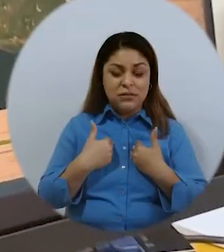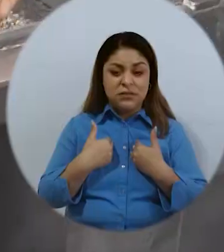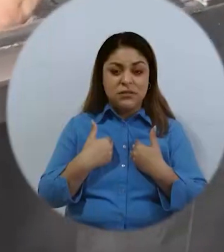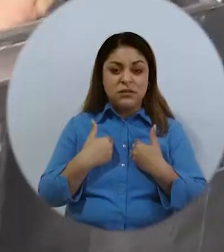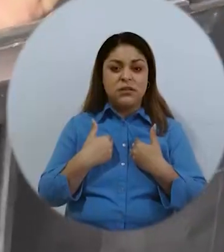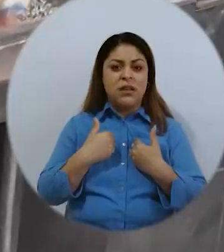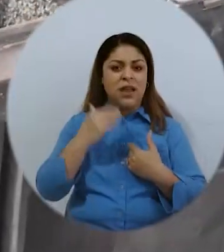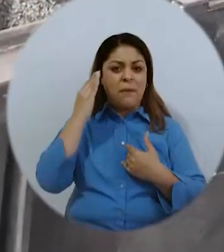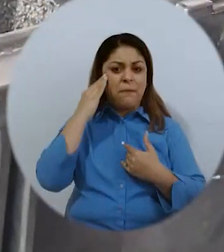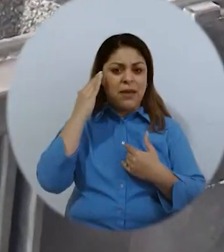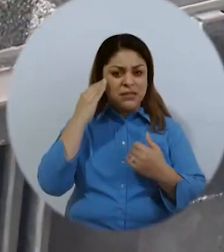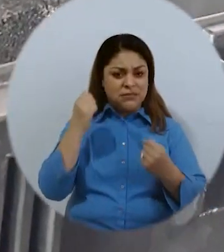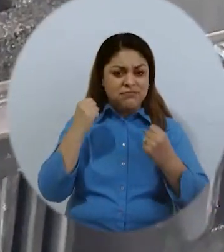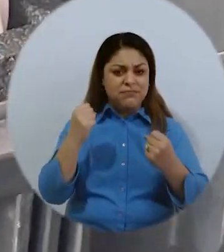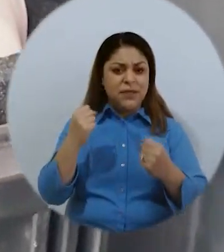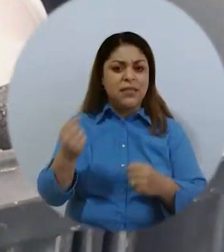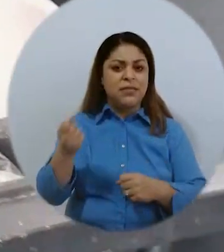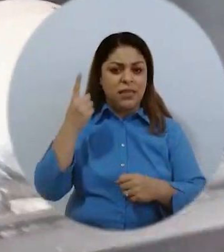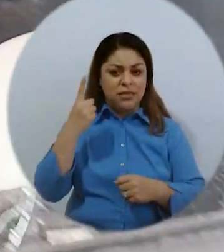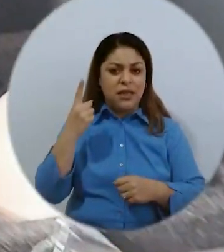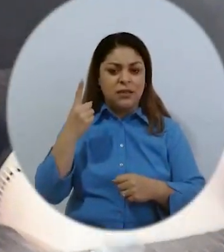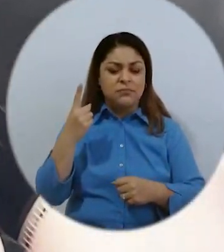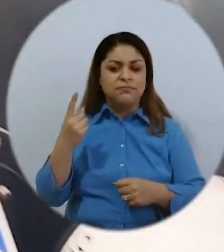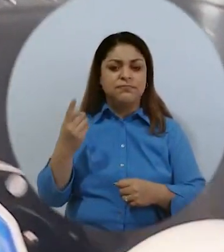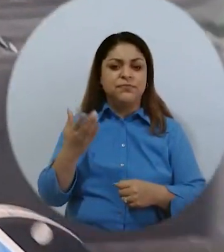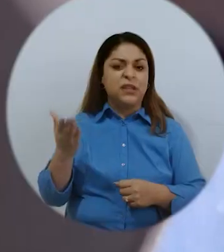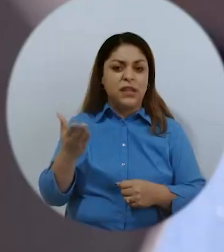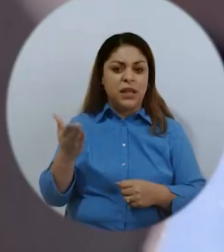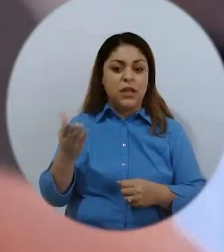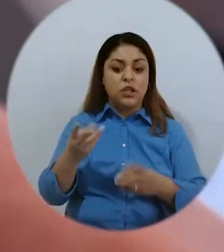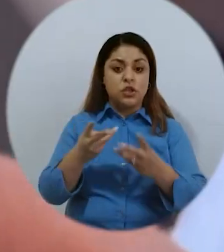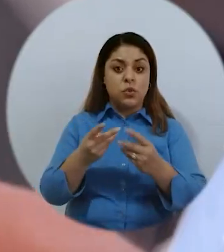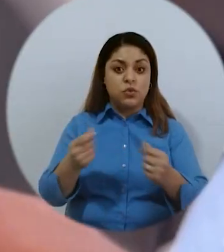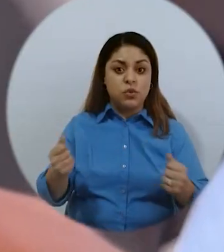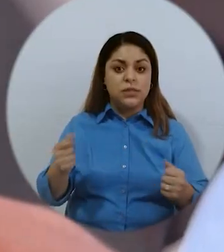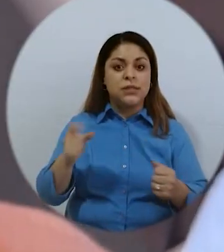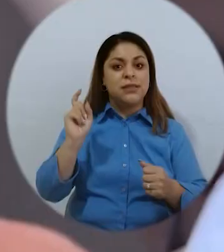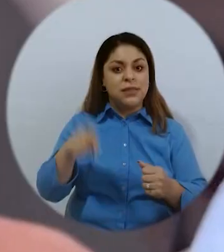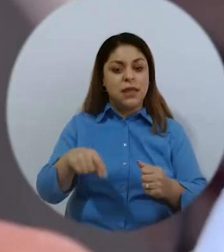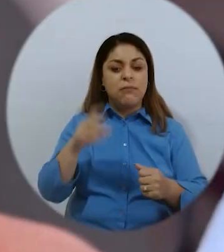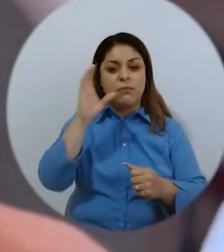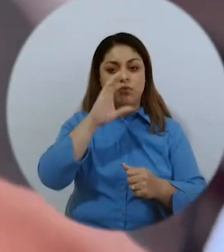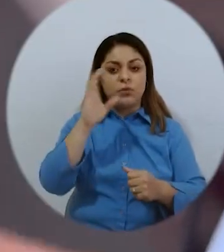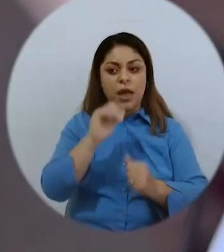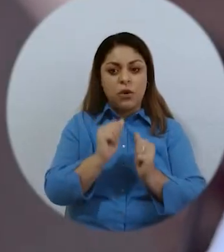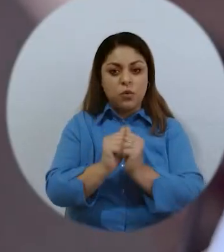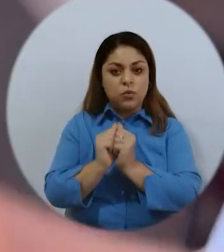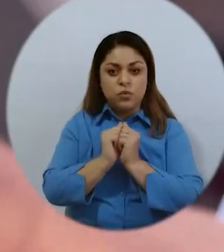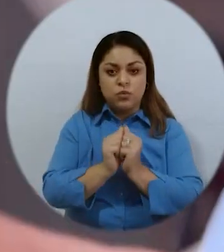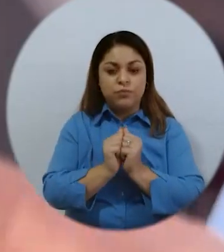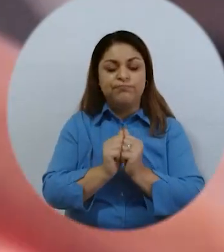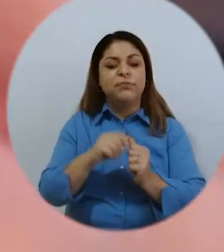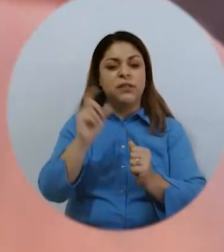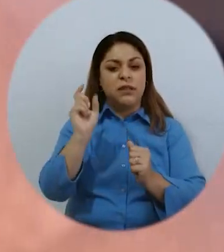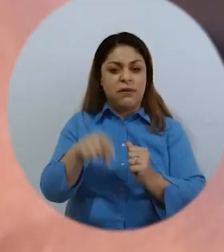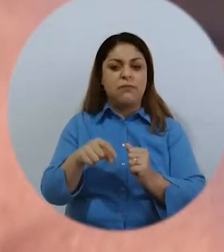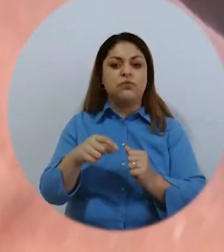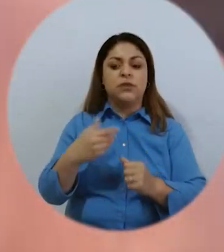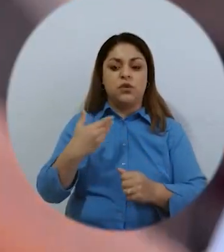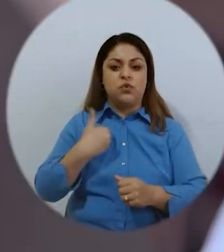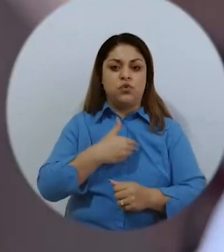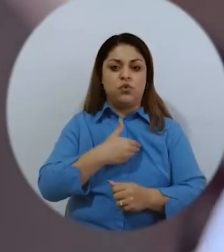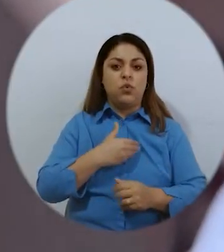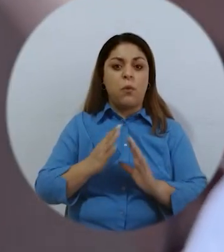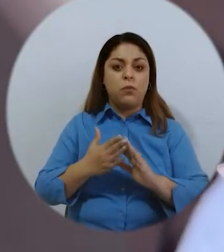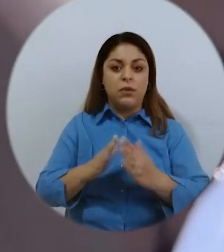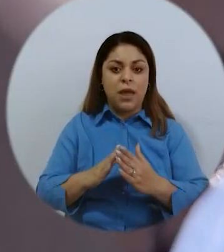teniendo la capacidad de comprender de que las soluciones se tienen que buscar en conjunto, sí tenemos que